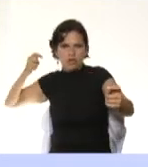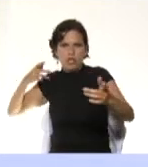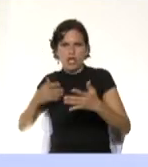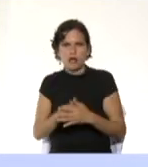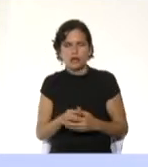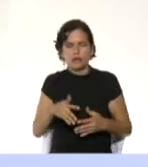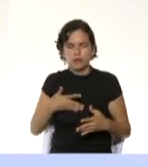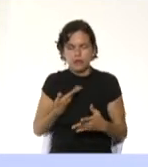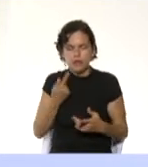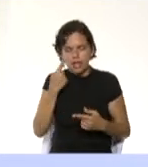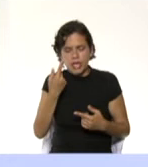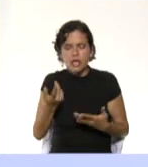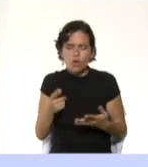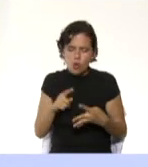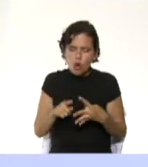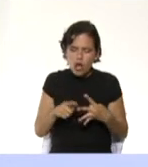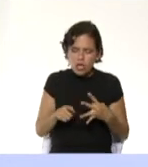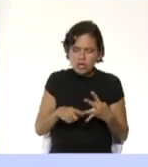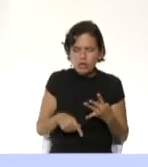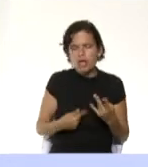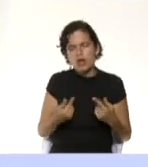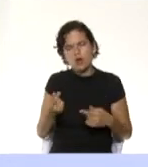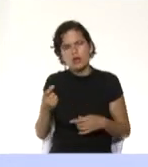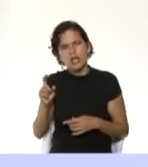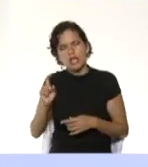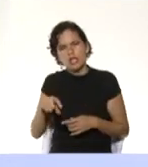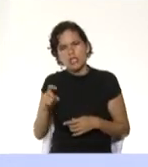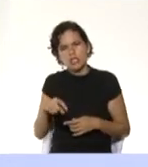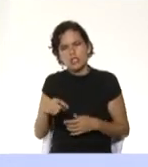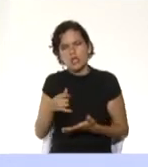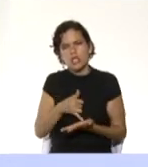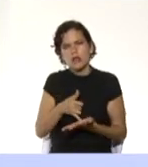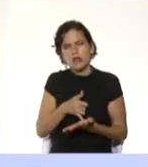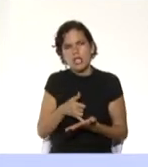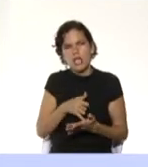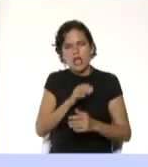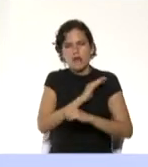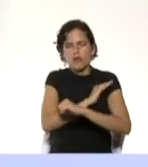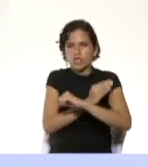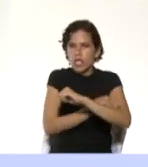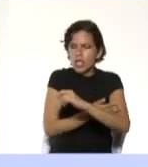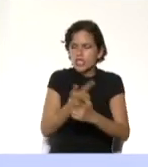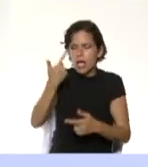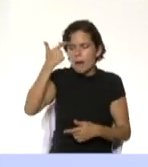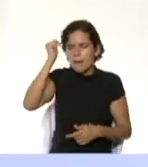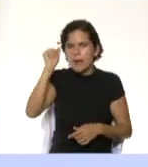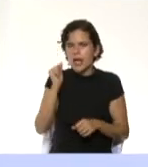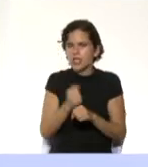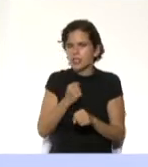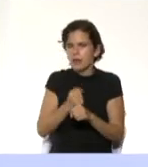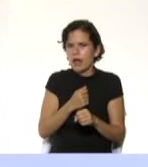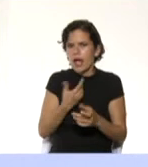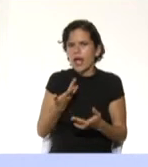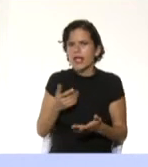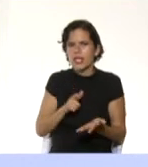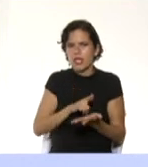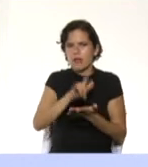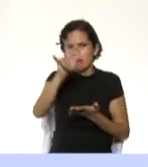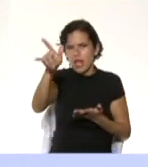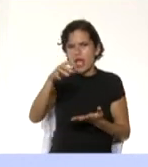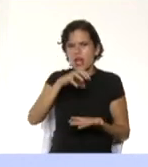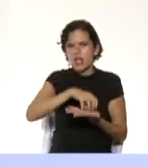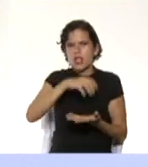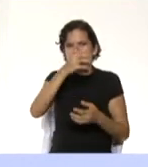voy a diagnosticar a ver cuáles son mis debilidades y fortalezas para trabajar en ese viaje al